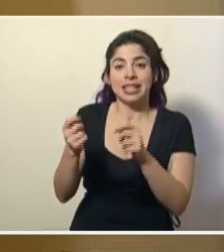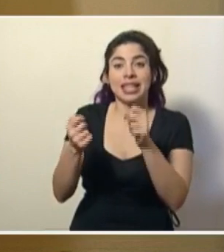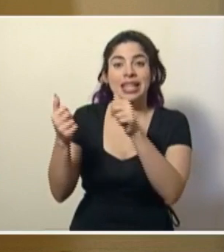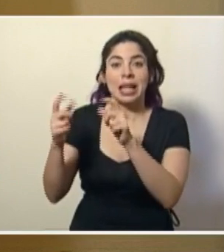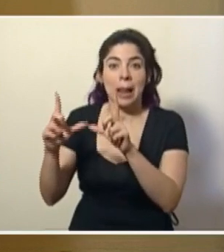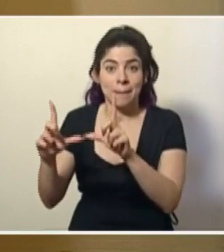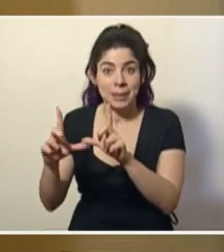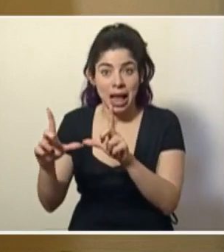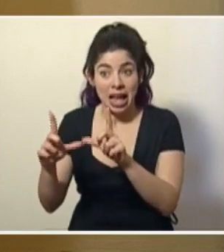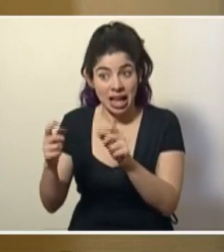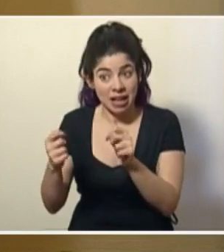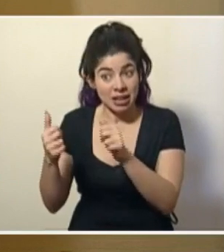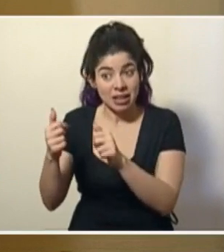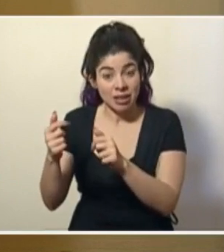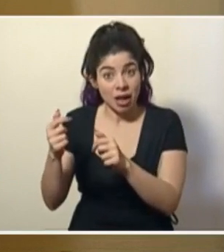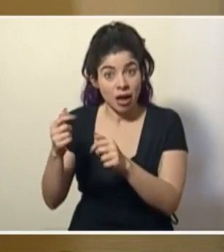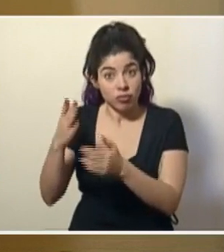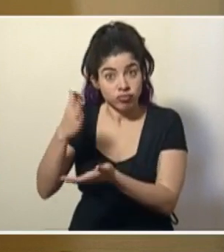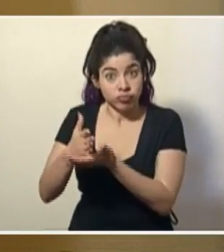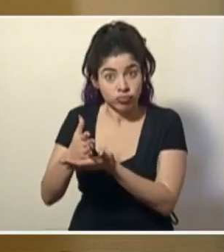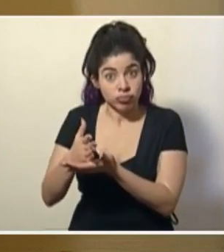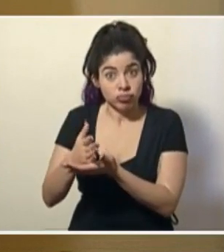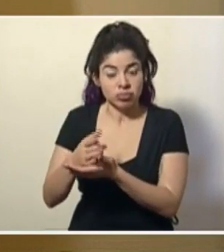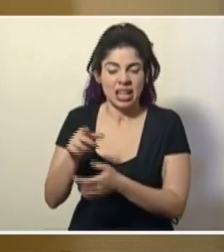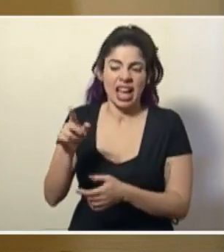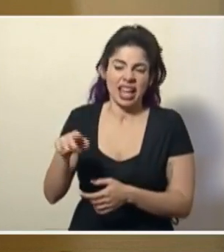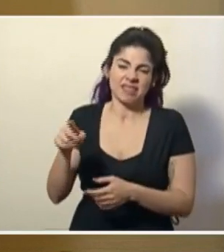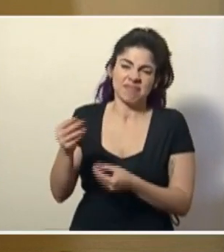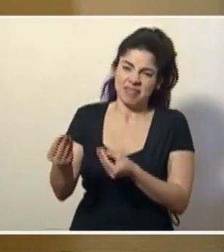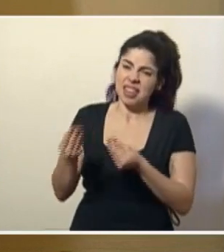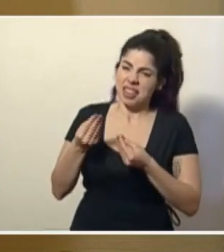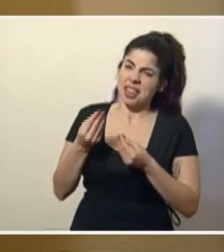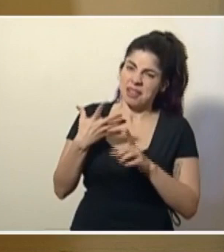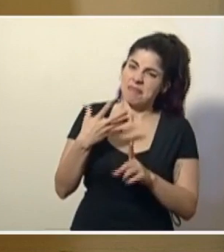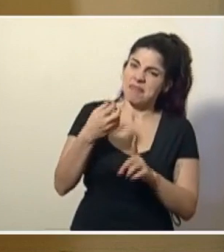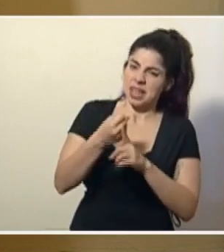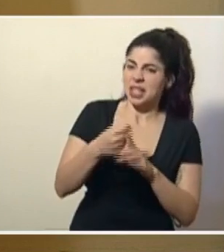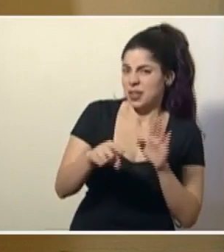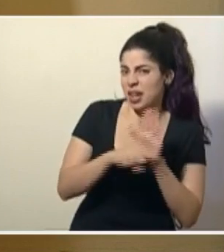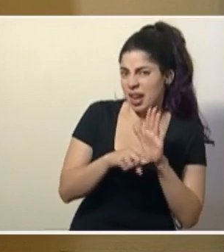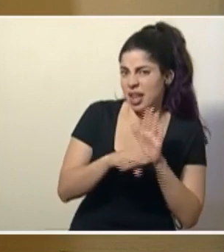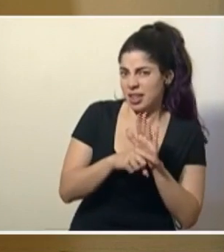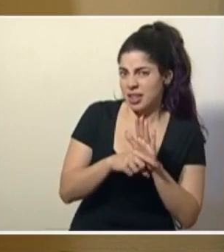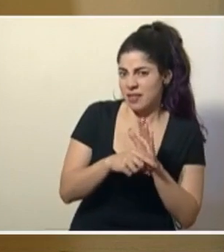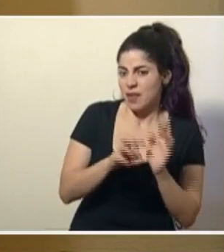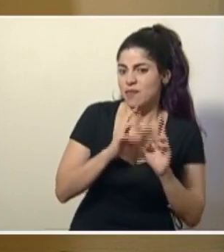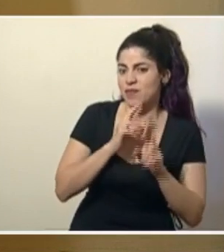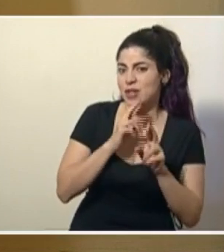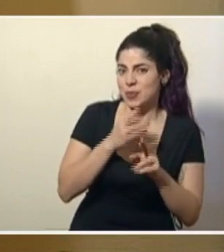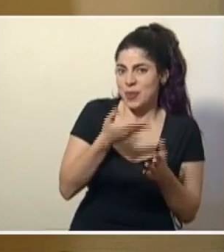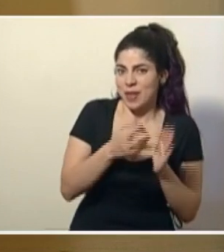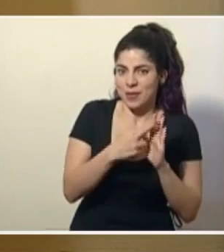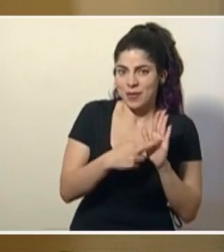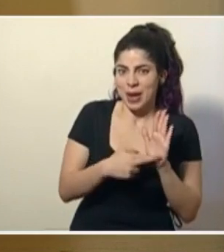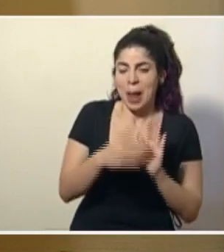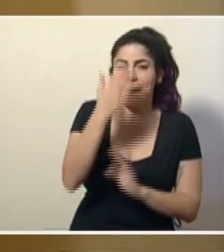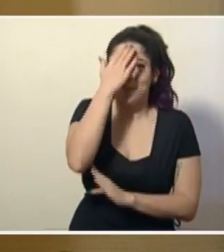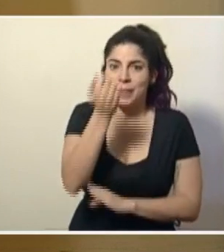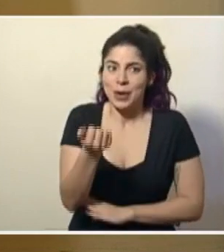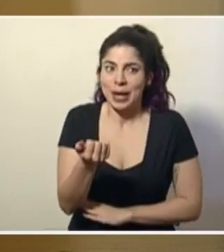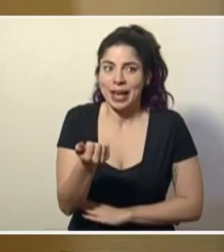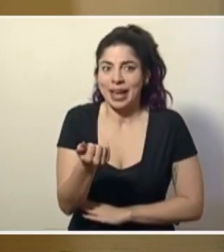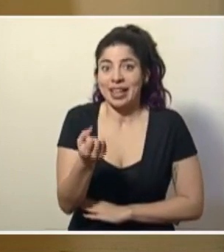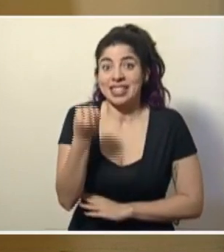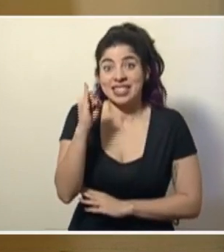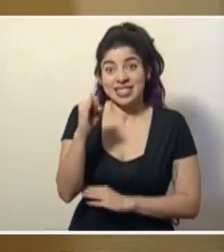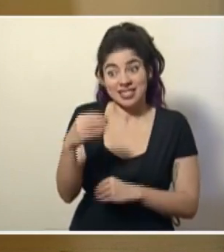quitar las placas. Por supuesto que esto tendrá un impacto negativo en la efectividad de la medida porque pues de